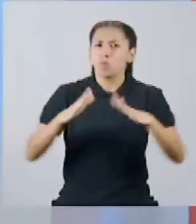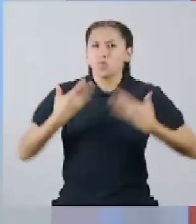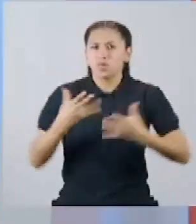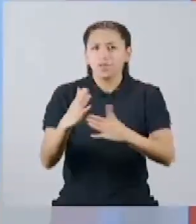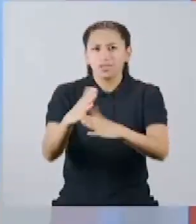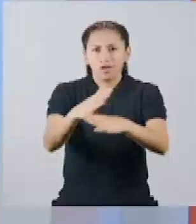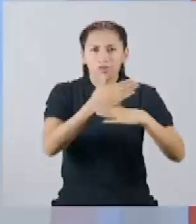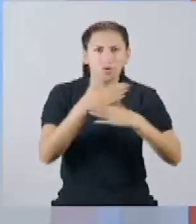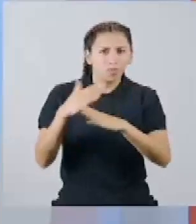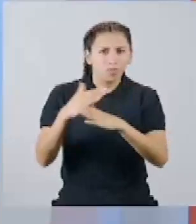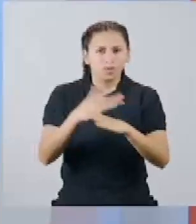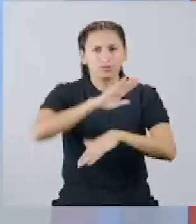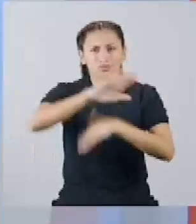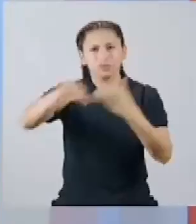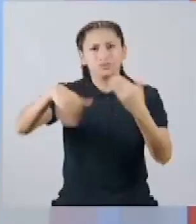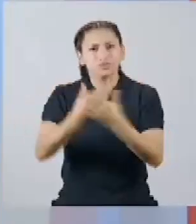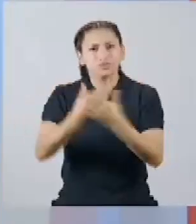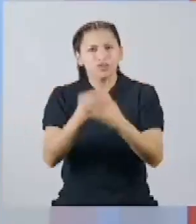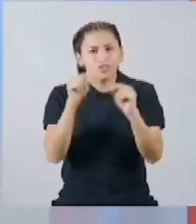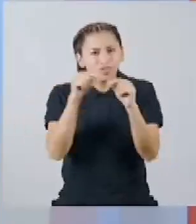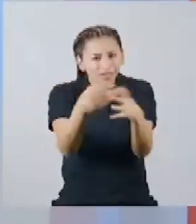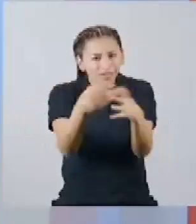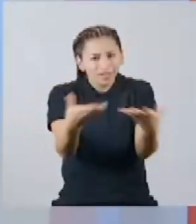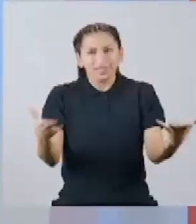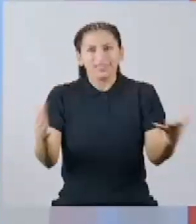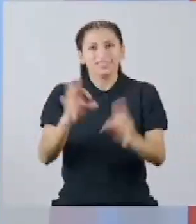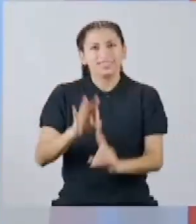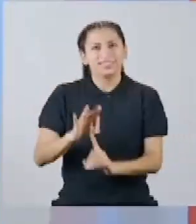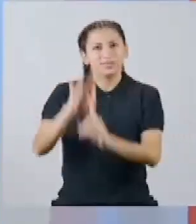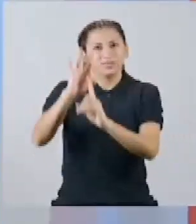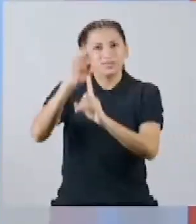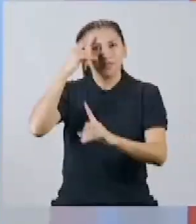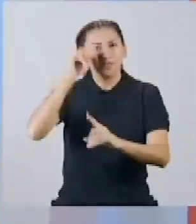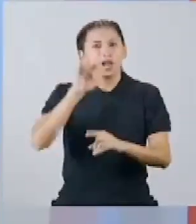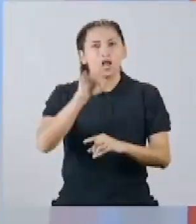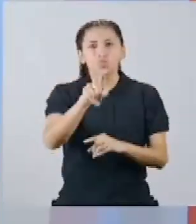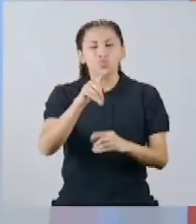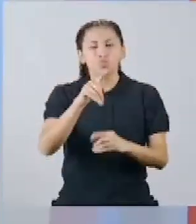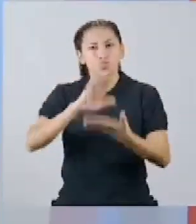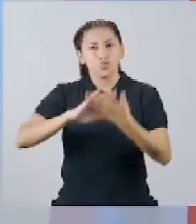compartir todo aquello que hace especial a tu